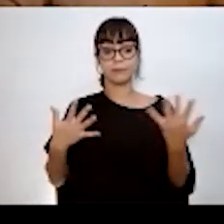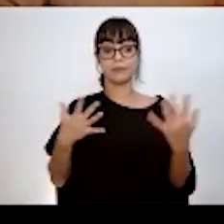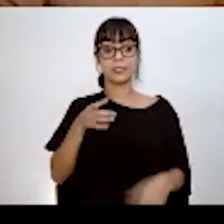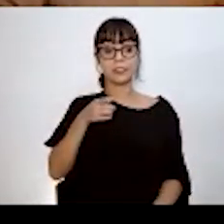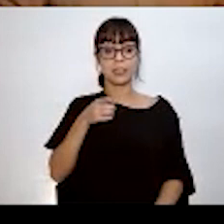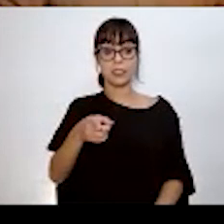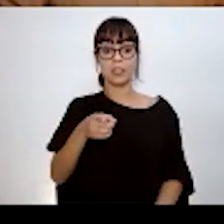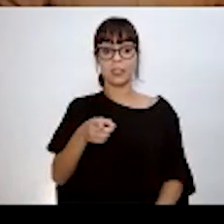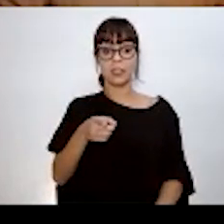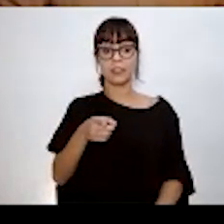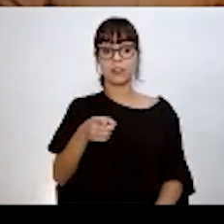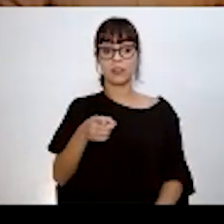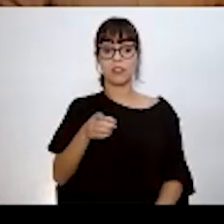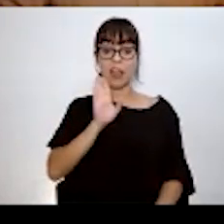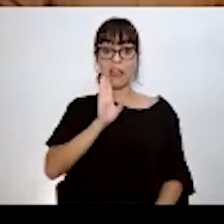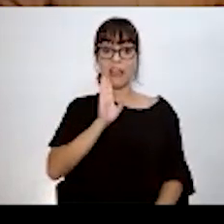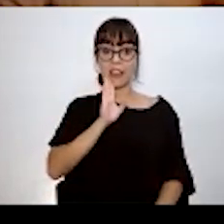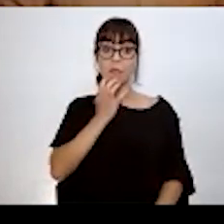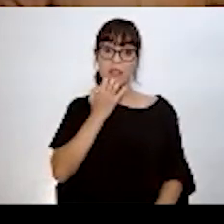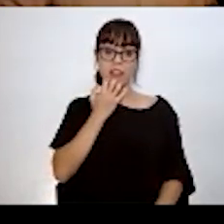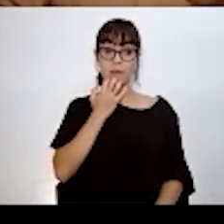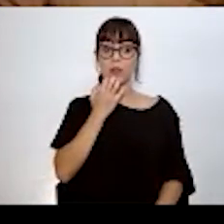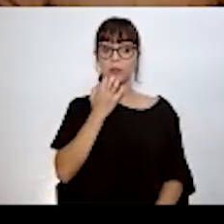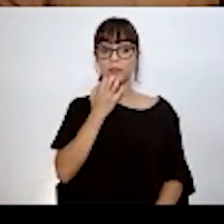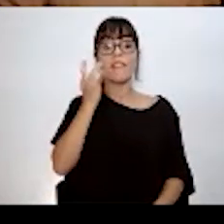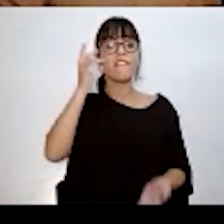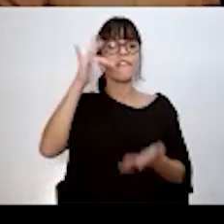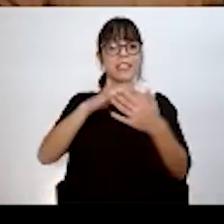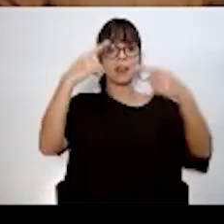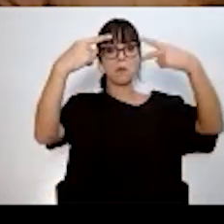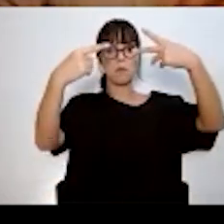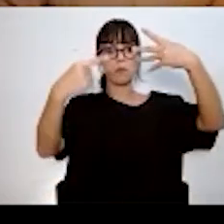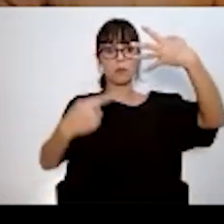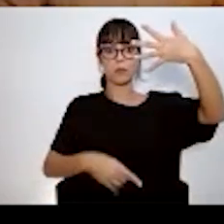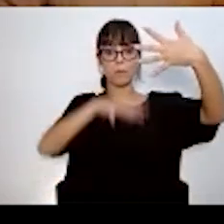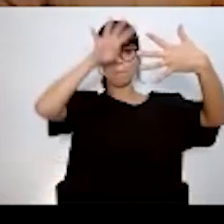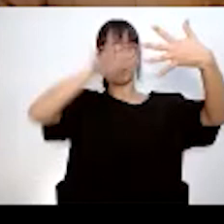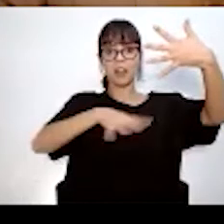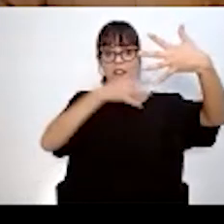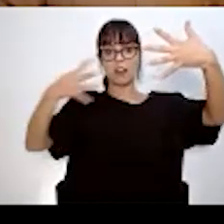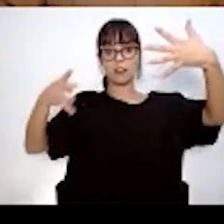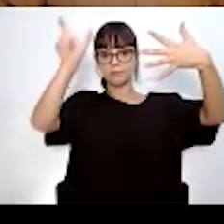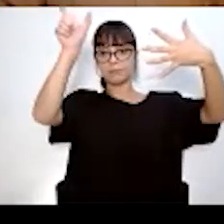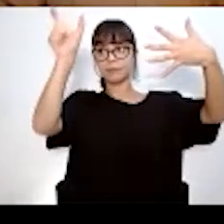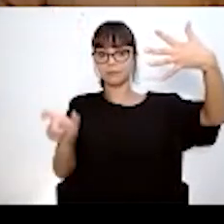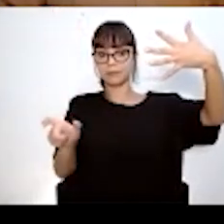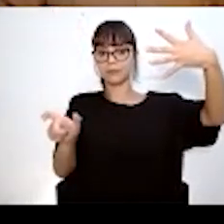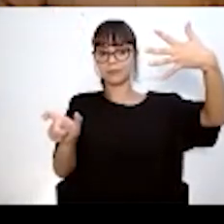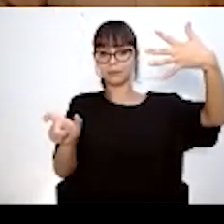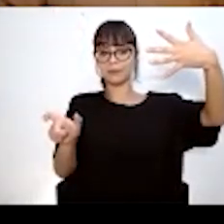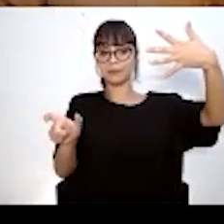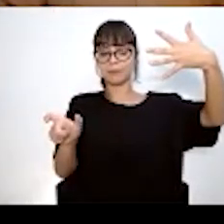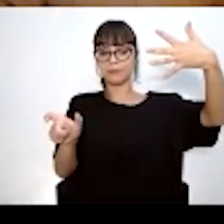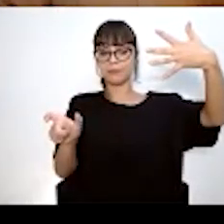ejemplificar este elemento es, tenemos diferentes fechas que están concentradas en